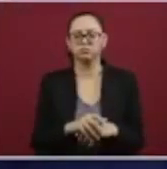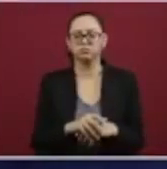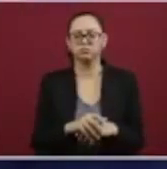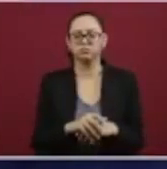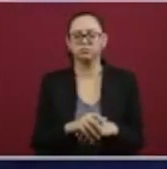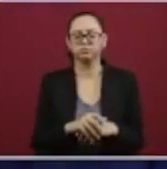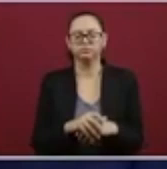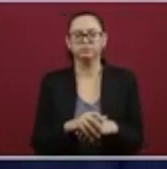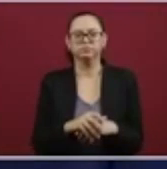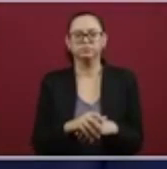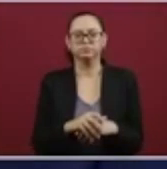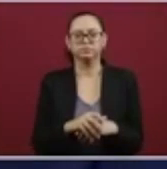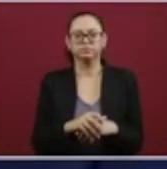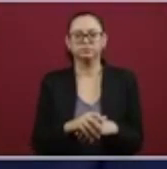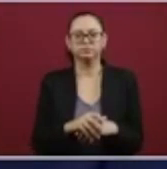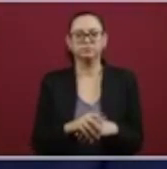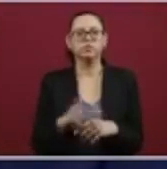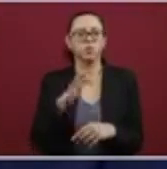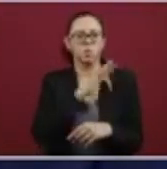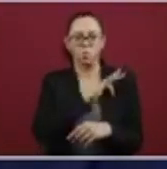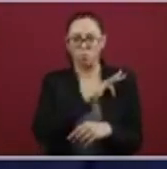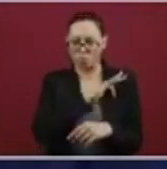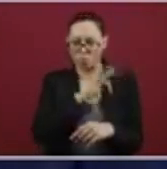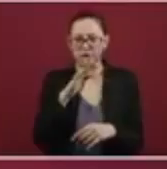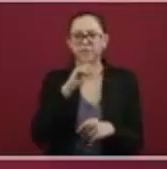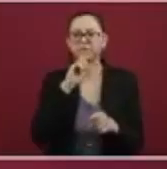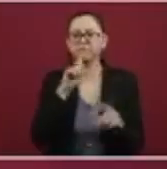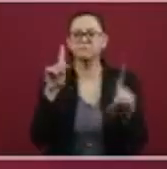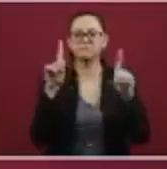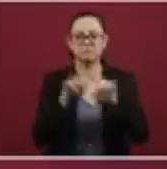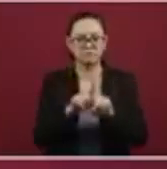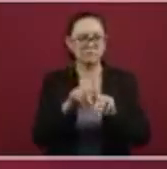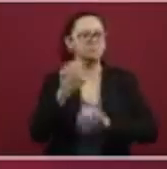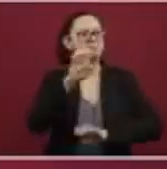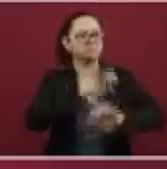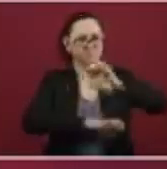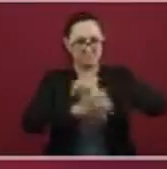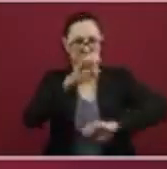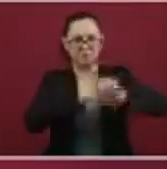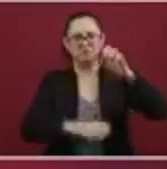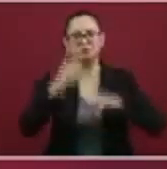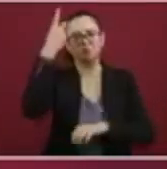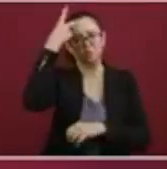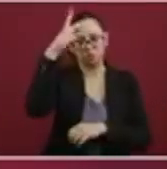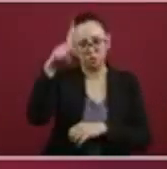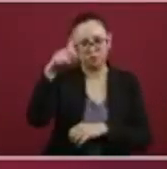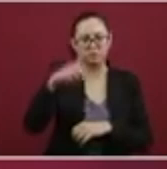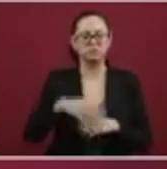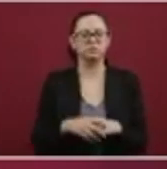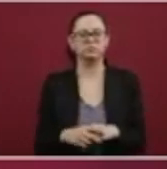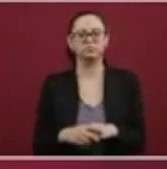pueden ser tutores, desde luego, empresarios.